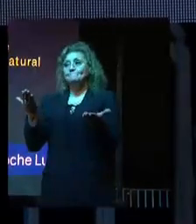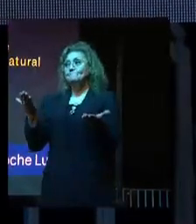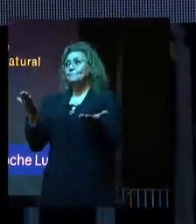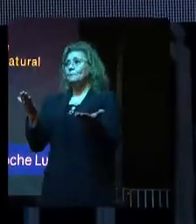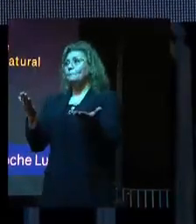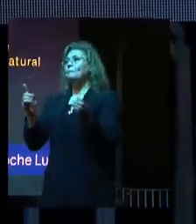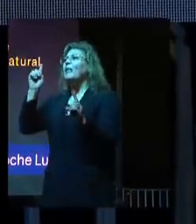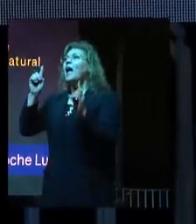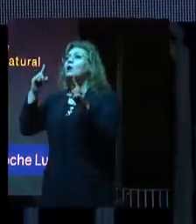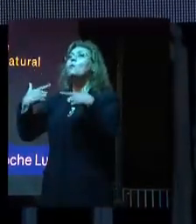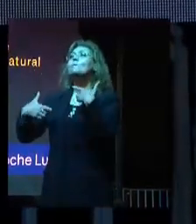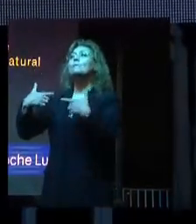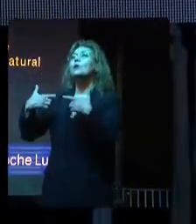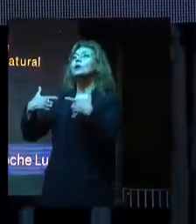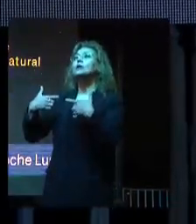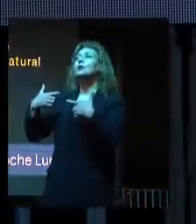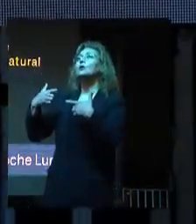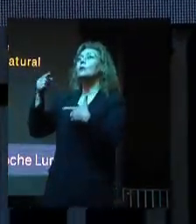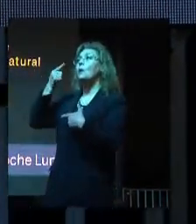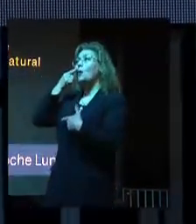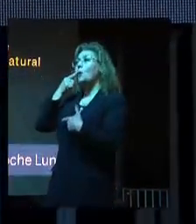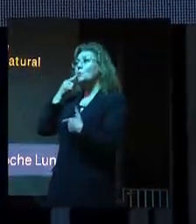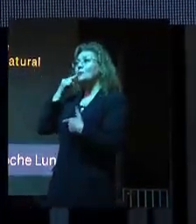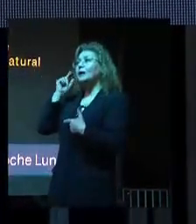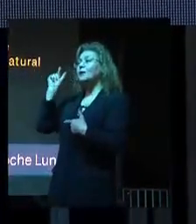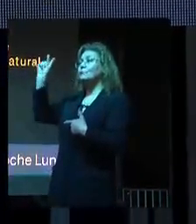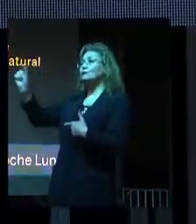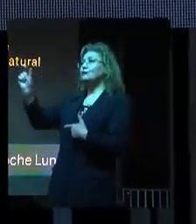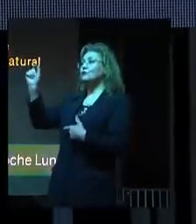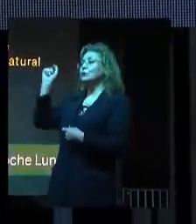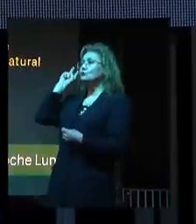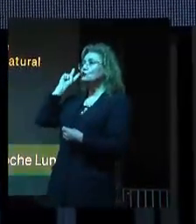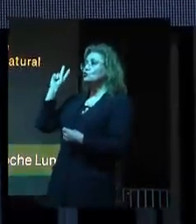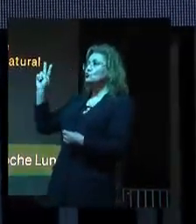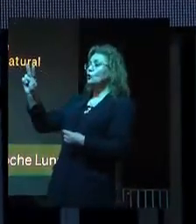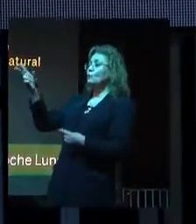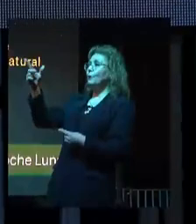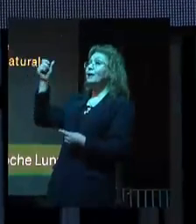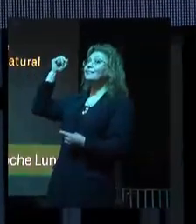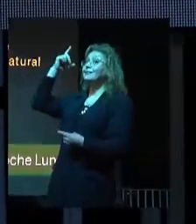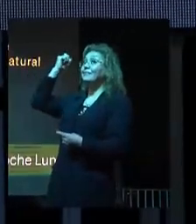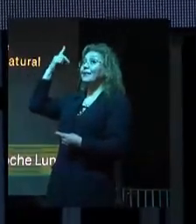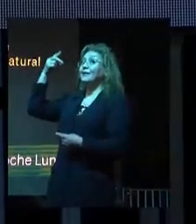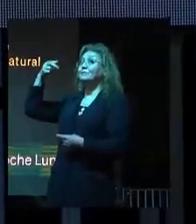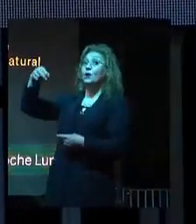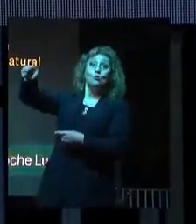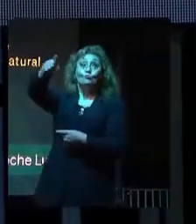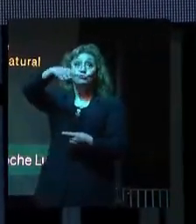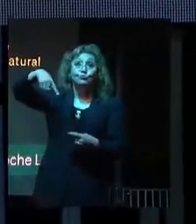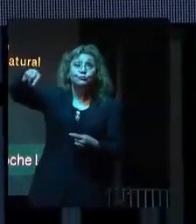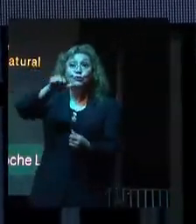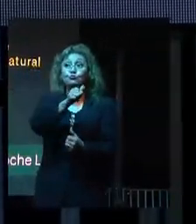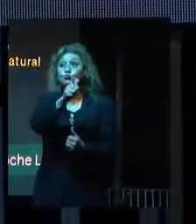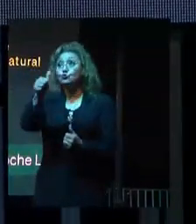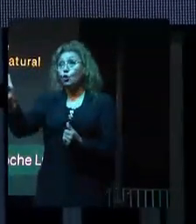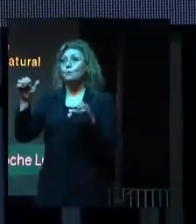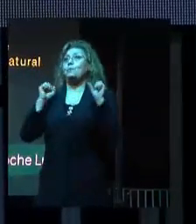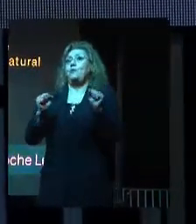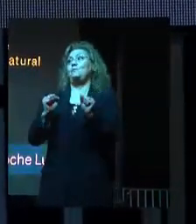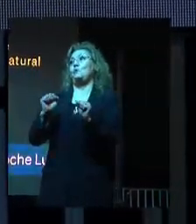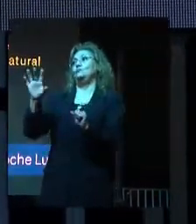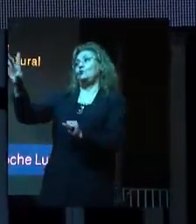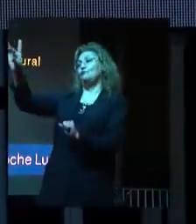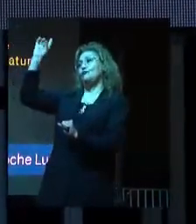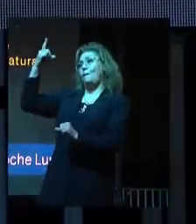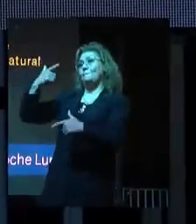que algún político alguna vez escuchara y entendiera, pero yo creo que todos nosotros tenemos el poder de elegir a aquellos políticos que entiendan.